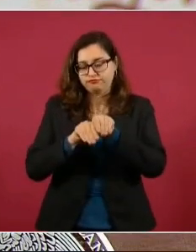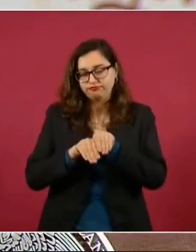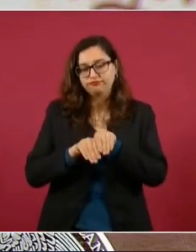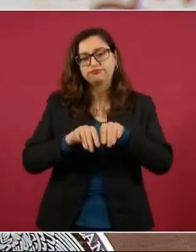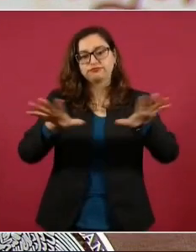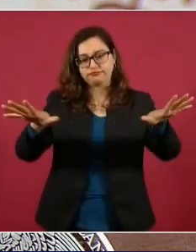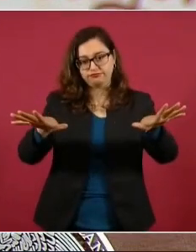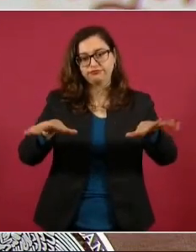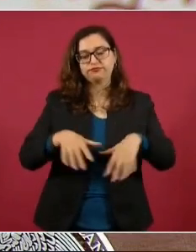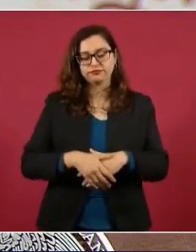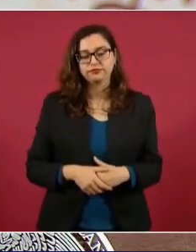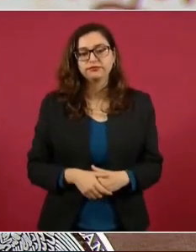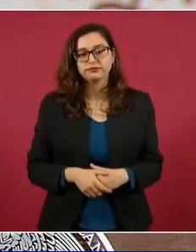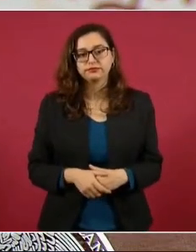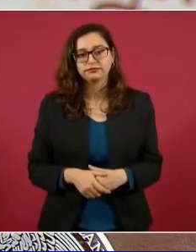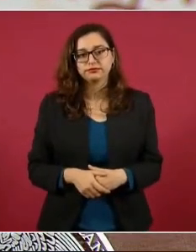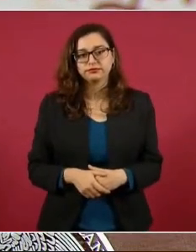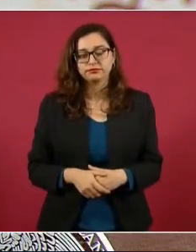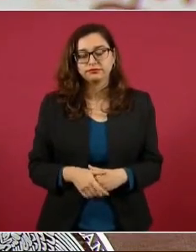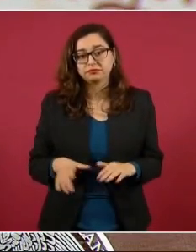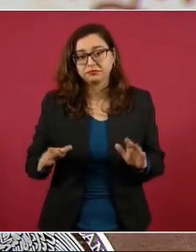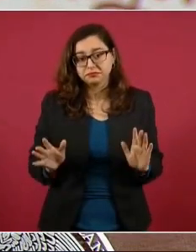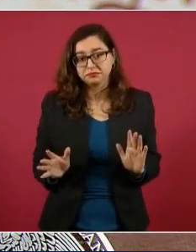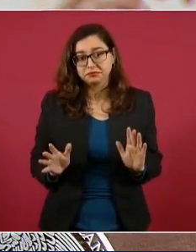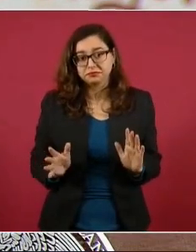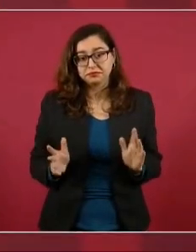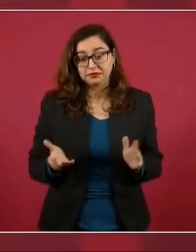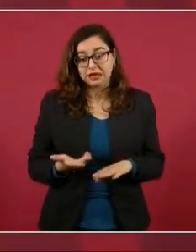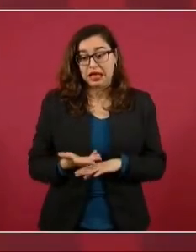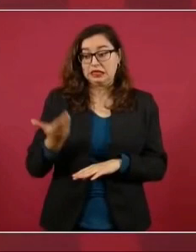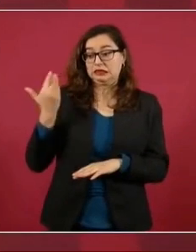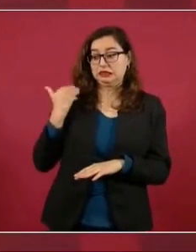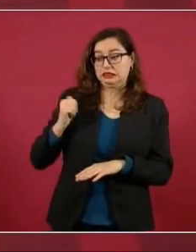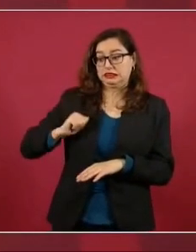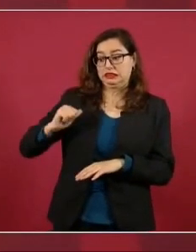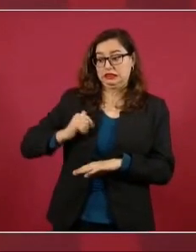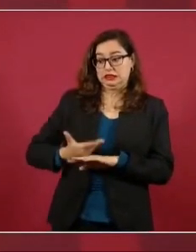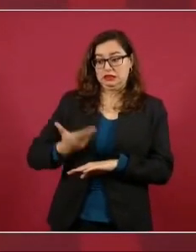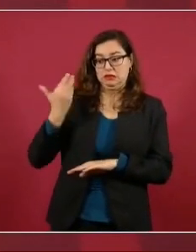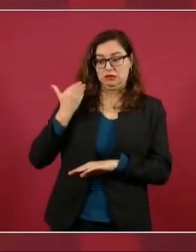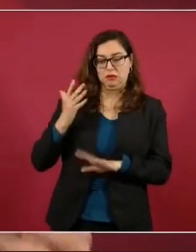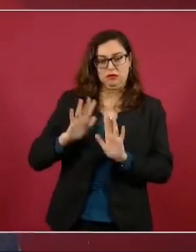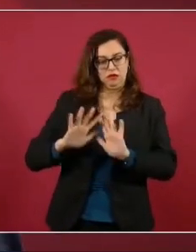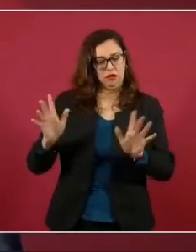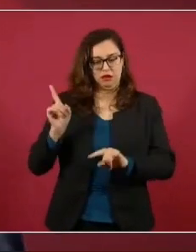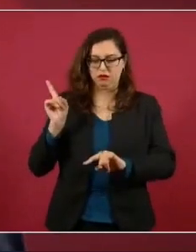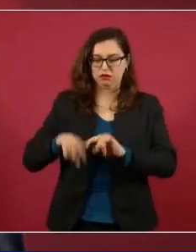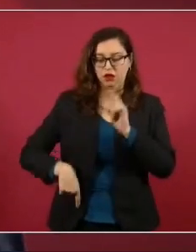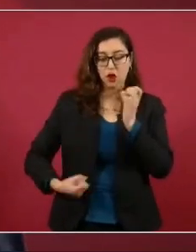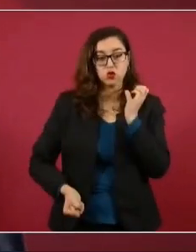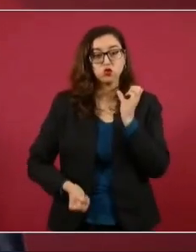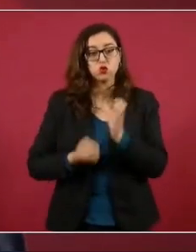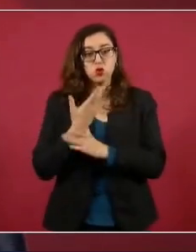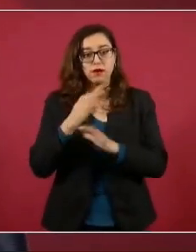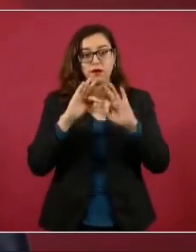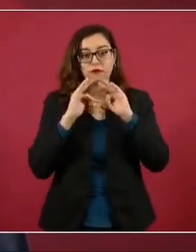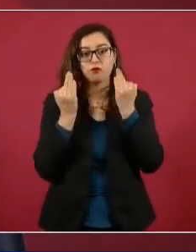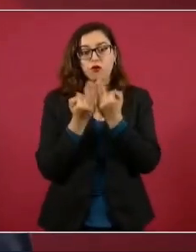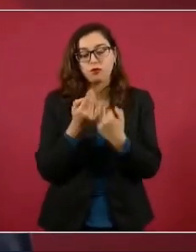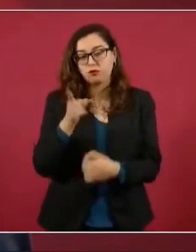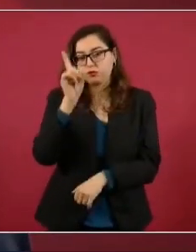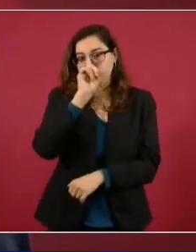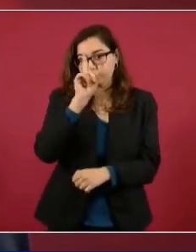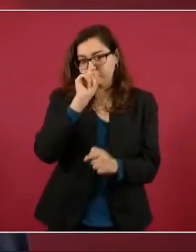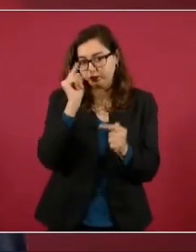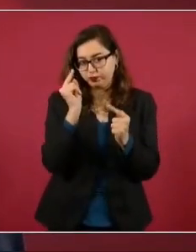al Diario Oficial para que sea abrogado el que todavía es vigente y sustituido por recomendaciones que